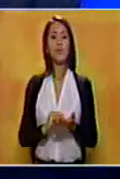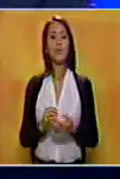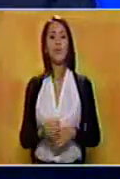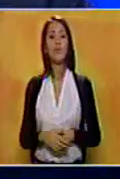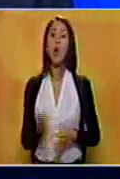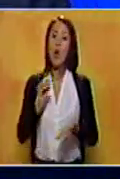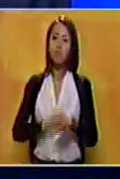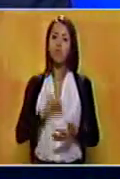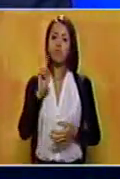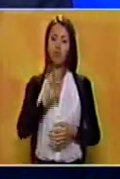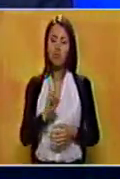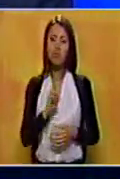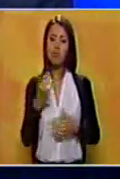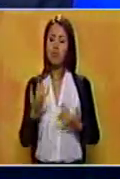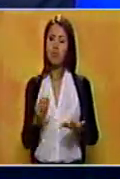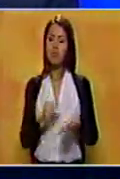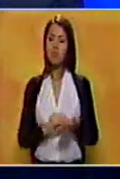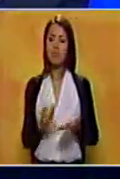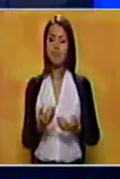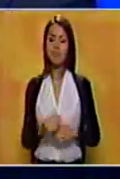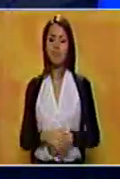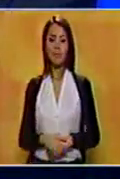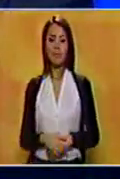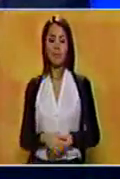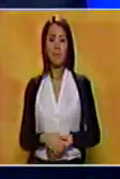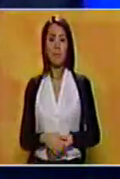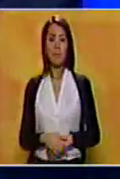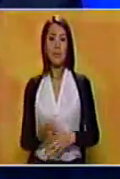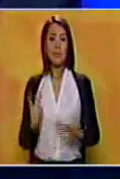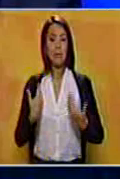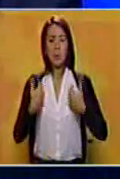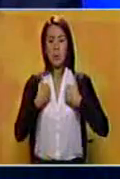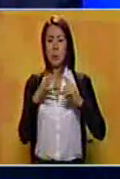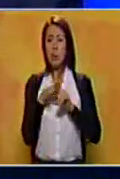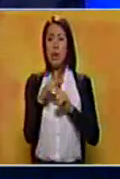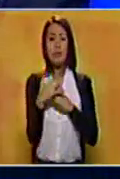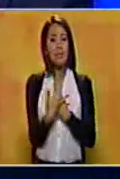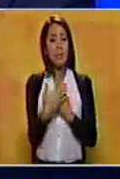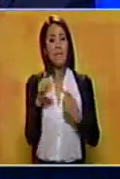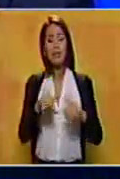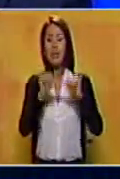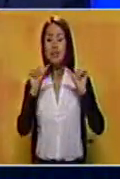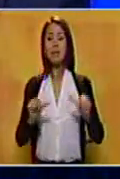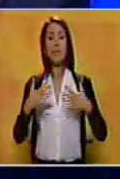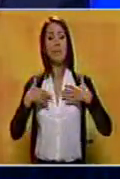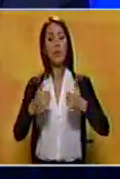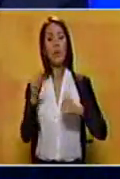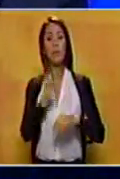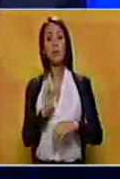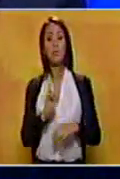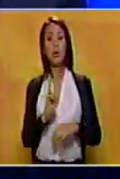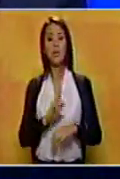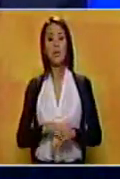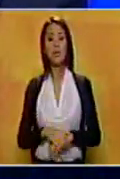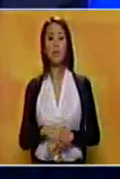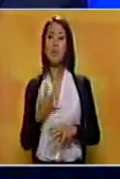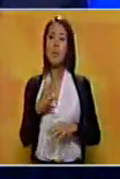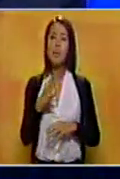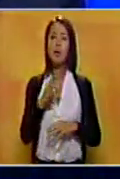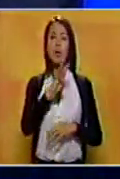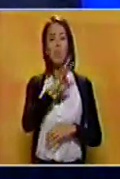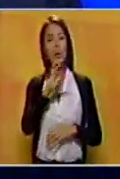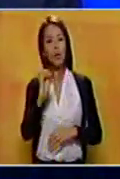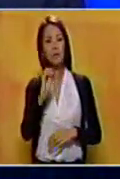vuelve a estar en la palestra pública y es producto del caos del sistema de salud que venezuela nuestros niveles de vacunación están alrededor del 40